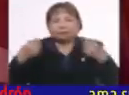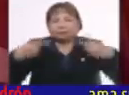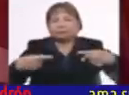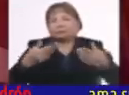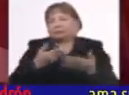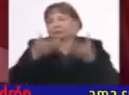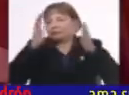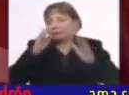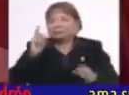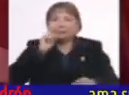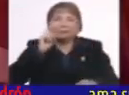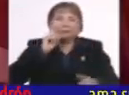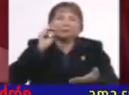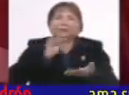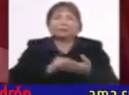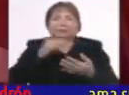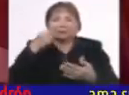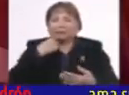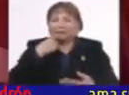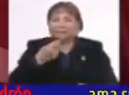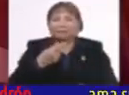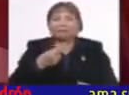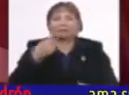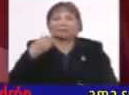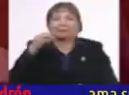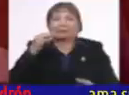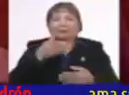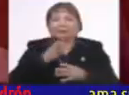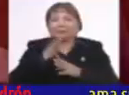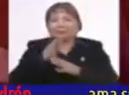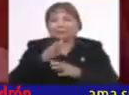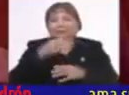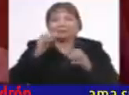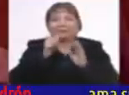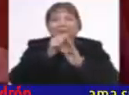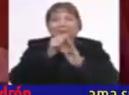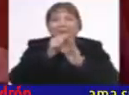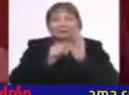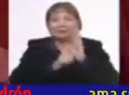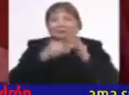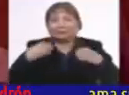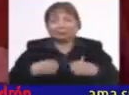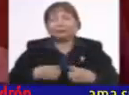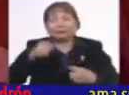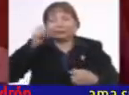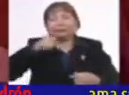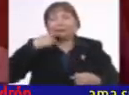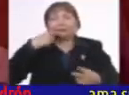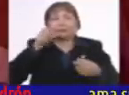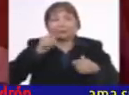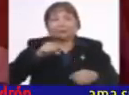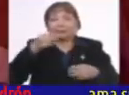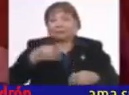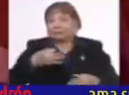ni mucho menos por más mentira que diga no como lo hace él a través de los abogados lo que sí para decir categóricamente